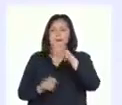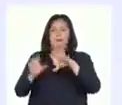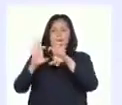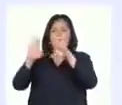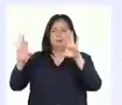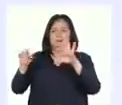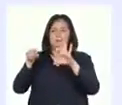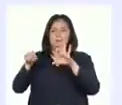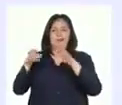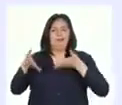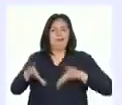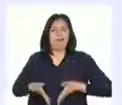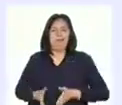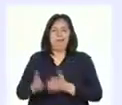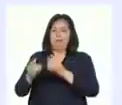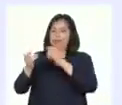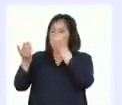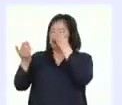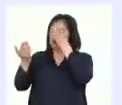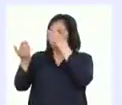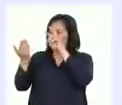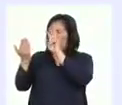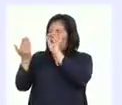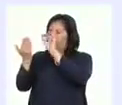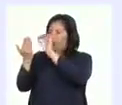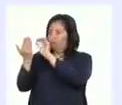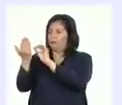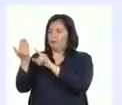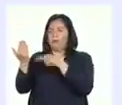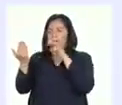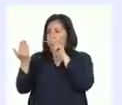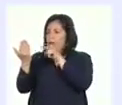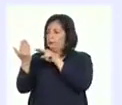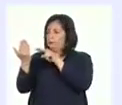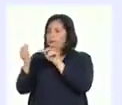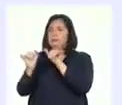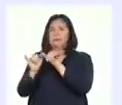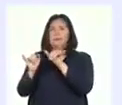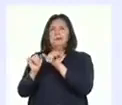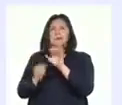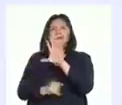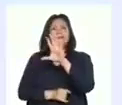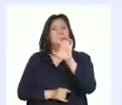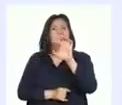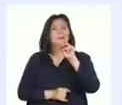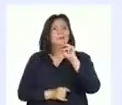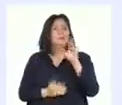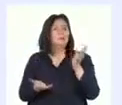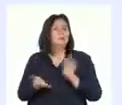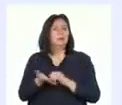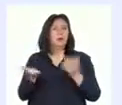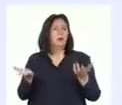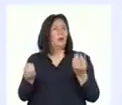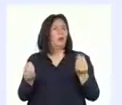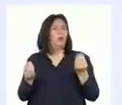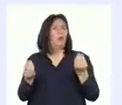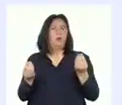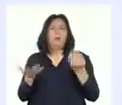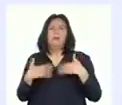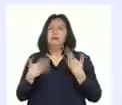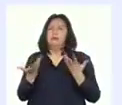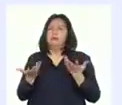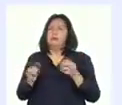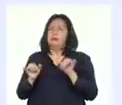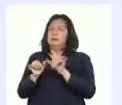de recién nacido con todos sus datos y ahí observó que medía 50 centímetros. ¿Cómo puede